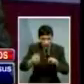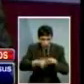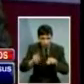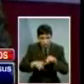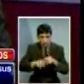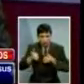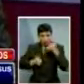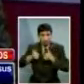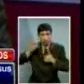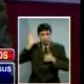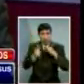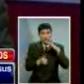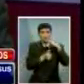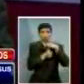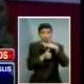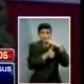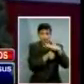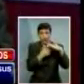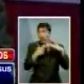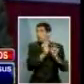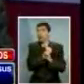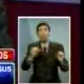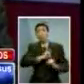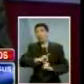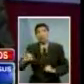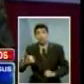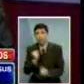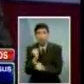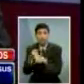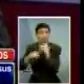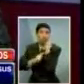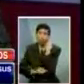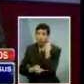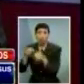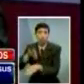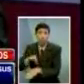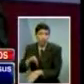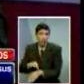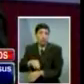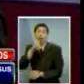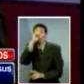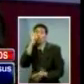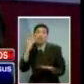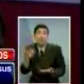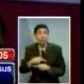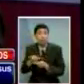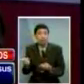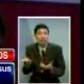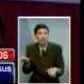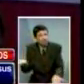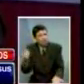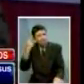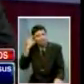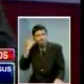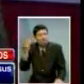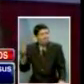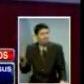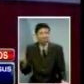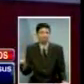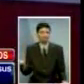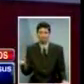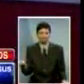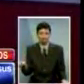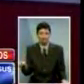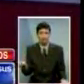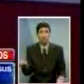candidato a concejal no pueda ejercer como médico, como abogado en un hospital o en el sector público. Es una cosa demencial. Si